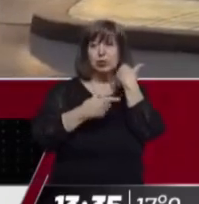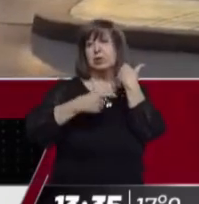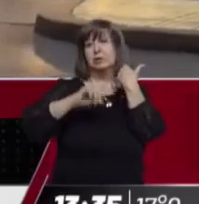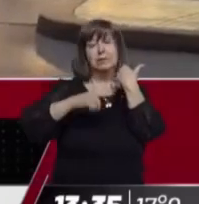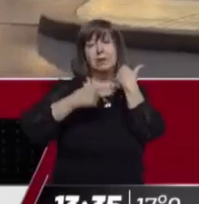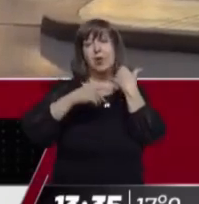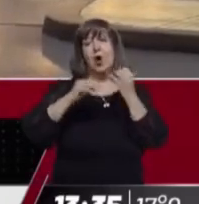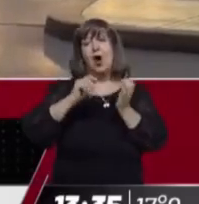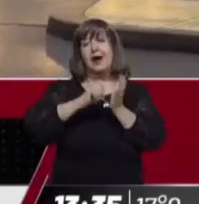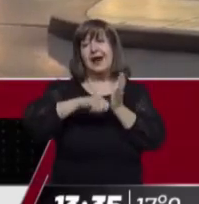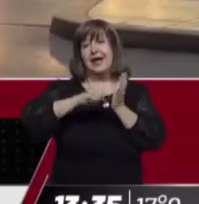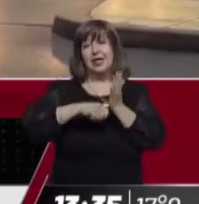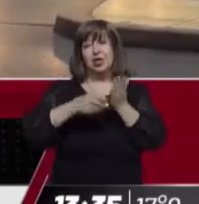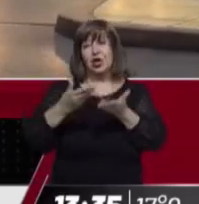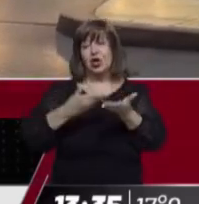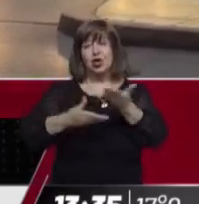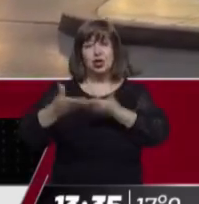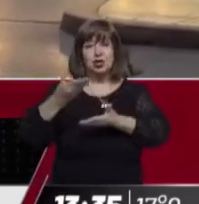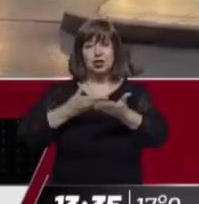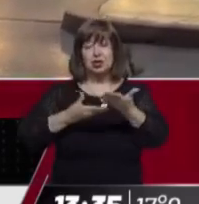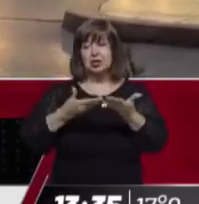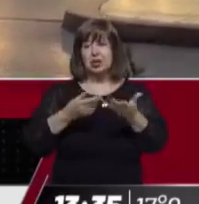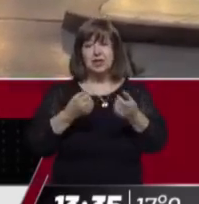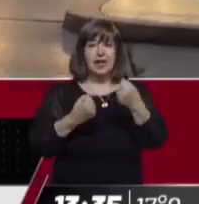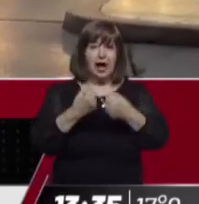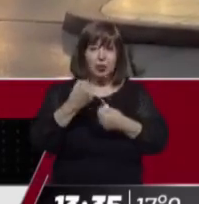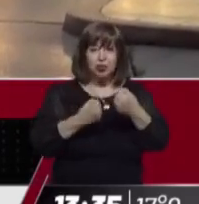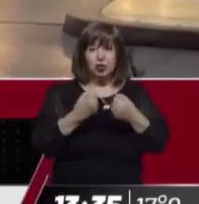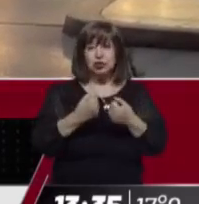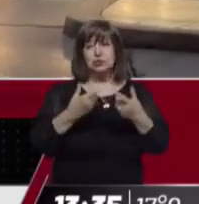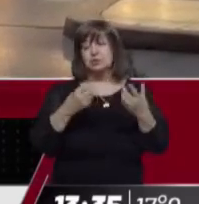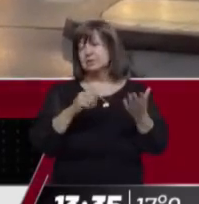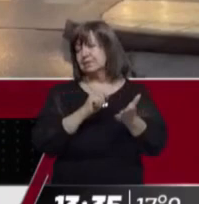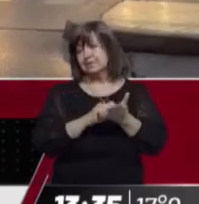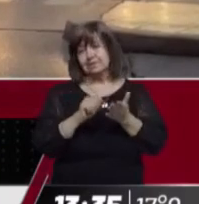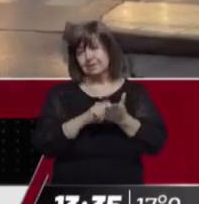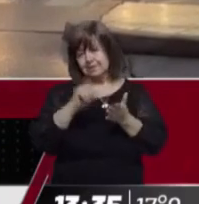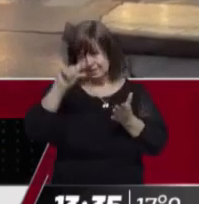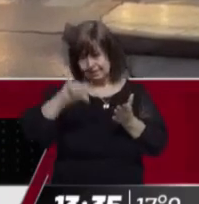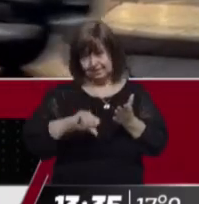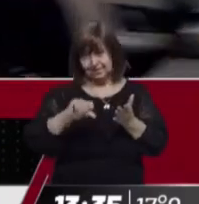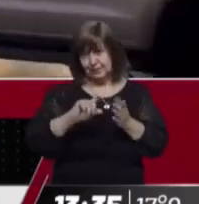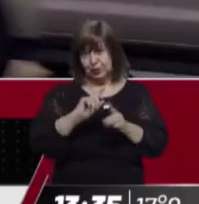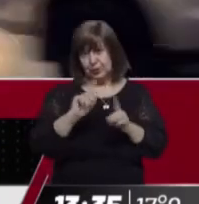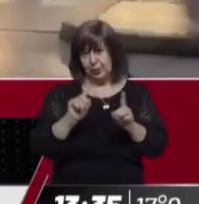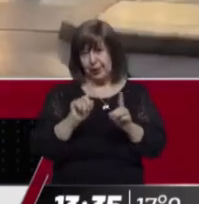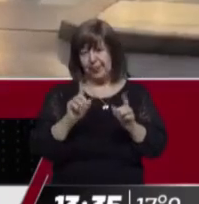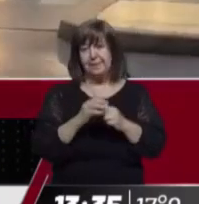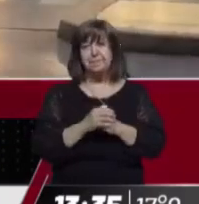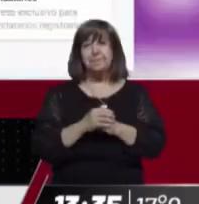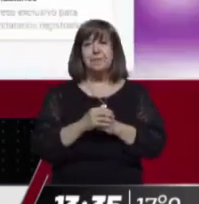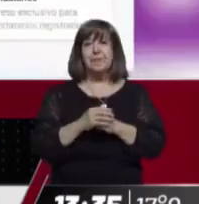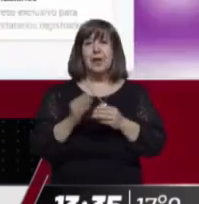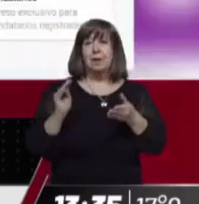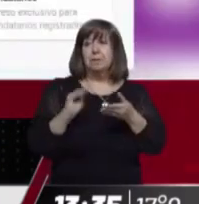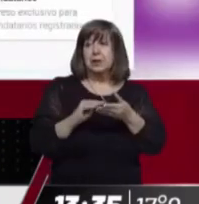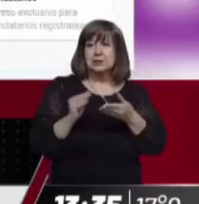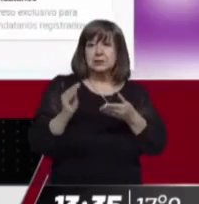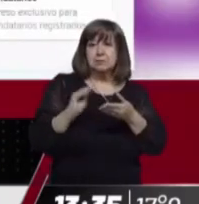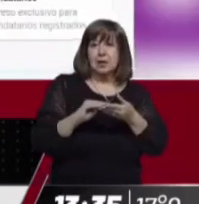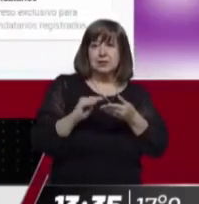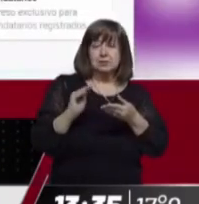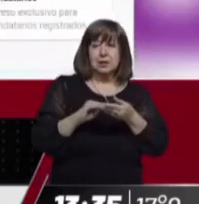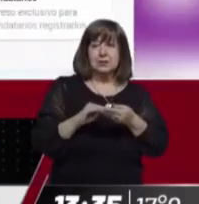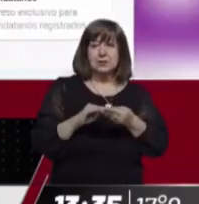ninguna información oficial por el momento. Así que bueno, esperemos que mañana, porque aparte lo otro, se va acumulando. Más